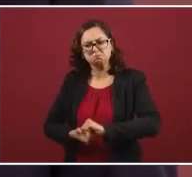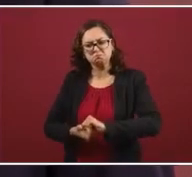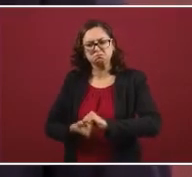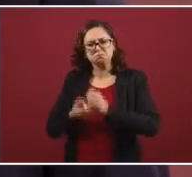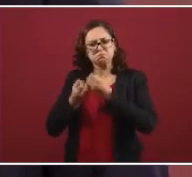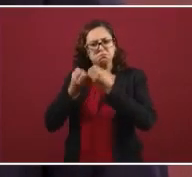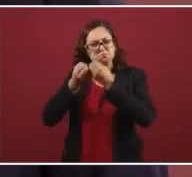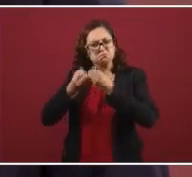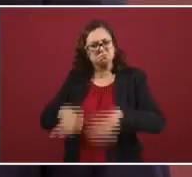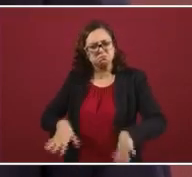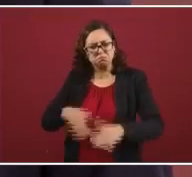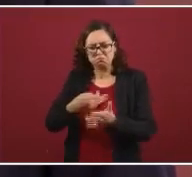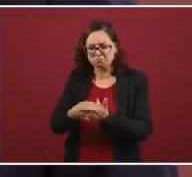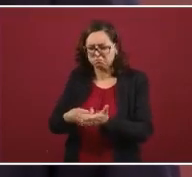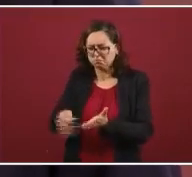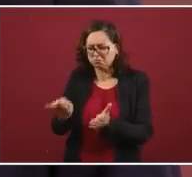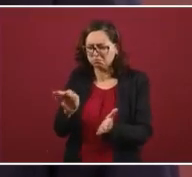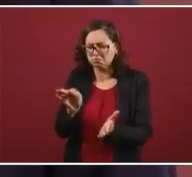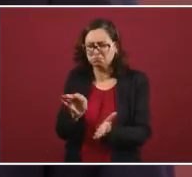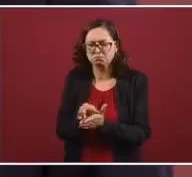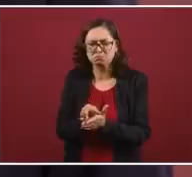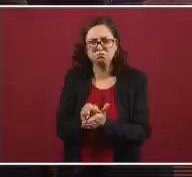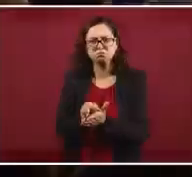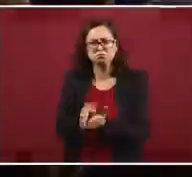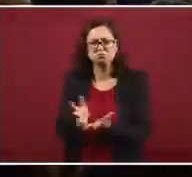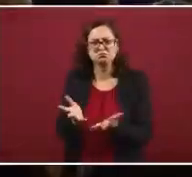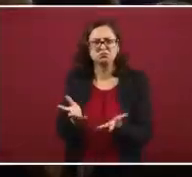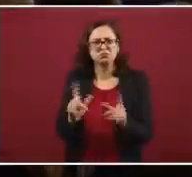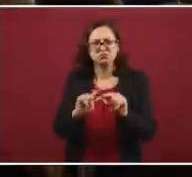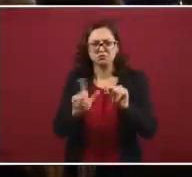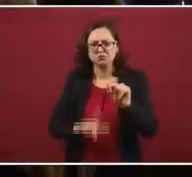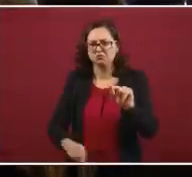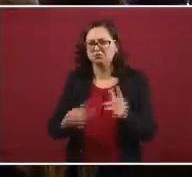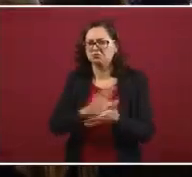no hay compromisos para la transformación,